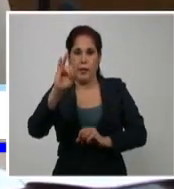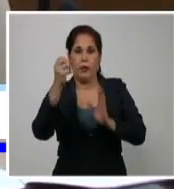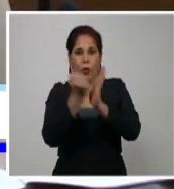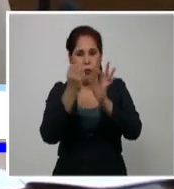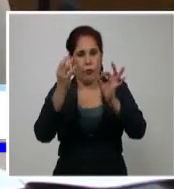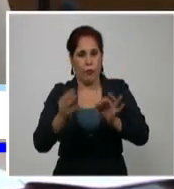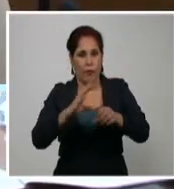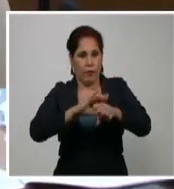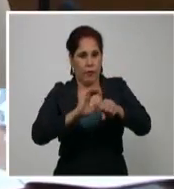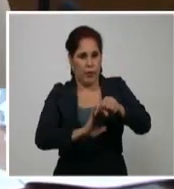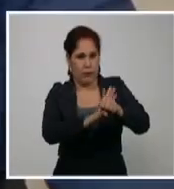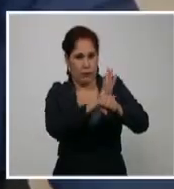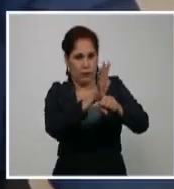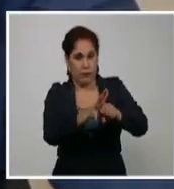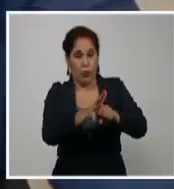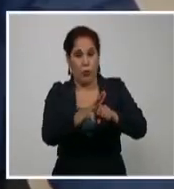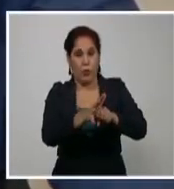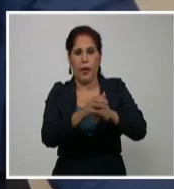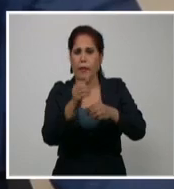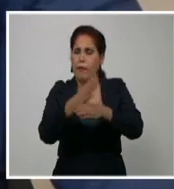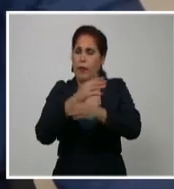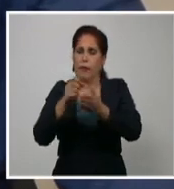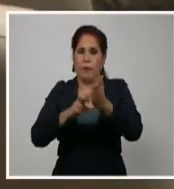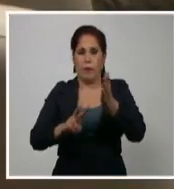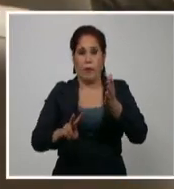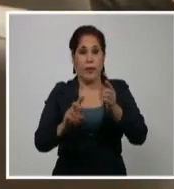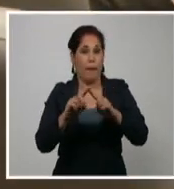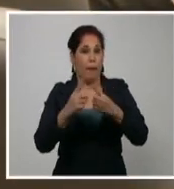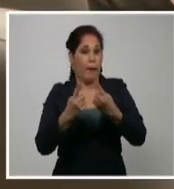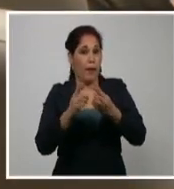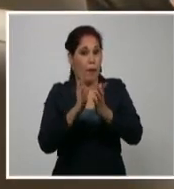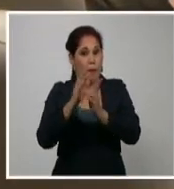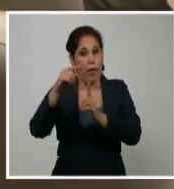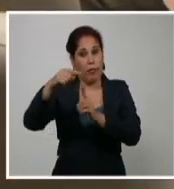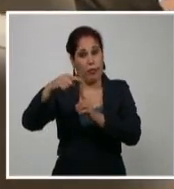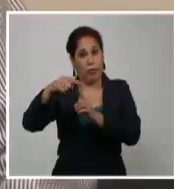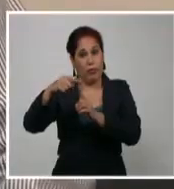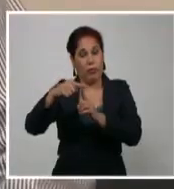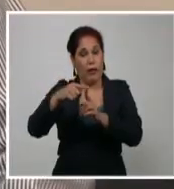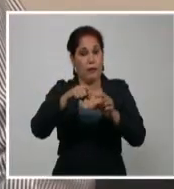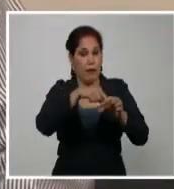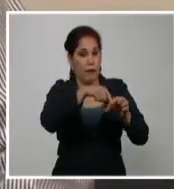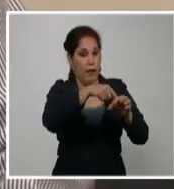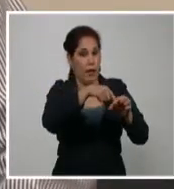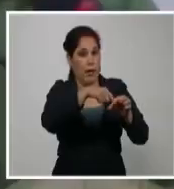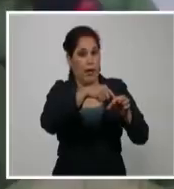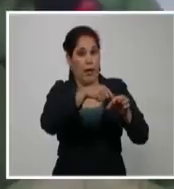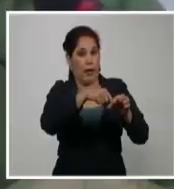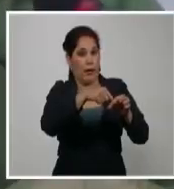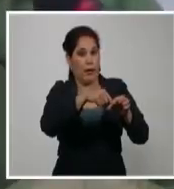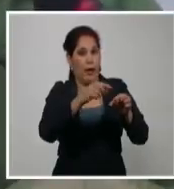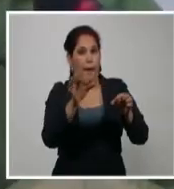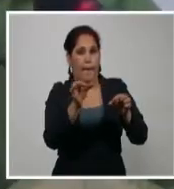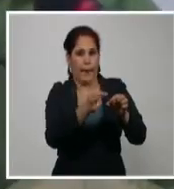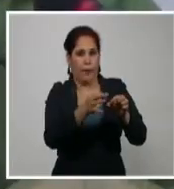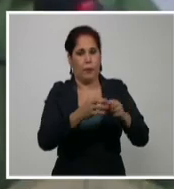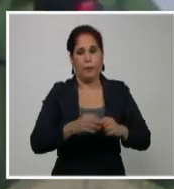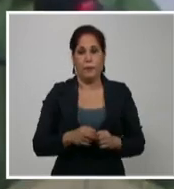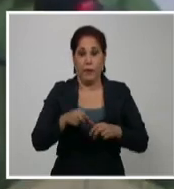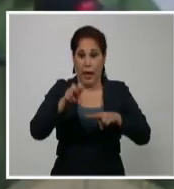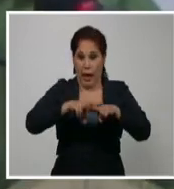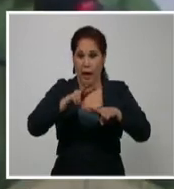el SARS-CoV-2 en todos sus territorios, excepto la provincia de Matanzas y el municipio especial Isla de la Juventud. La Habana